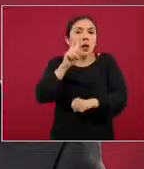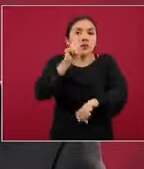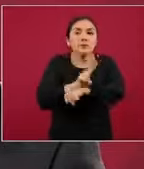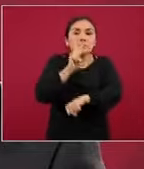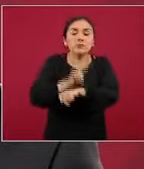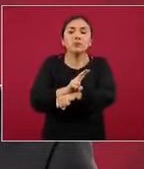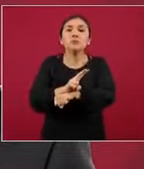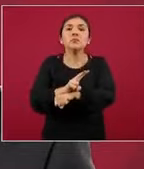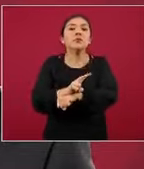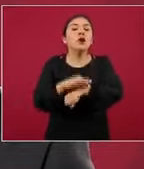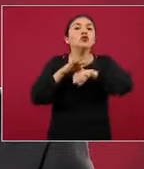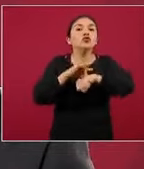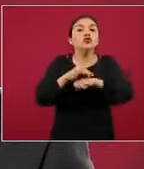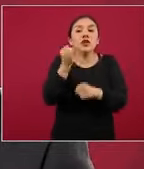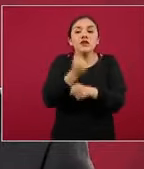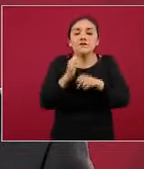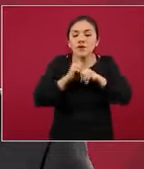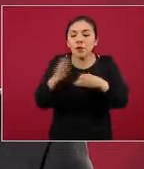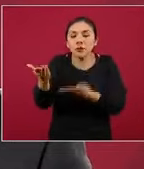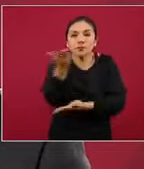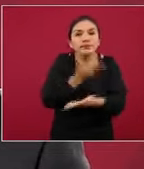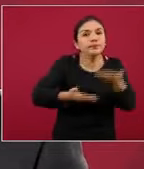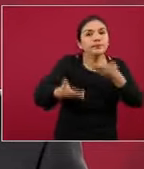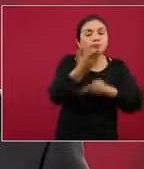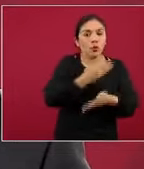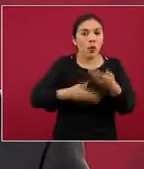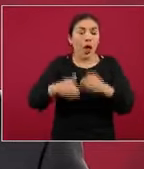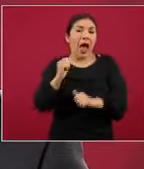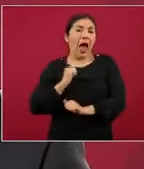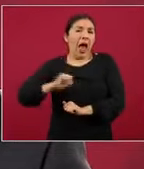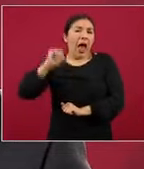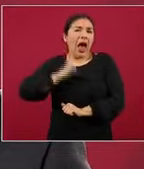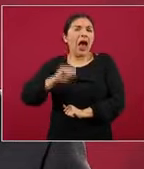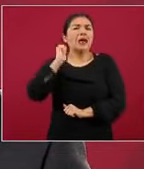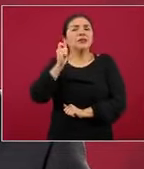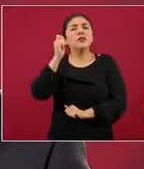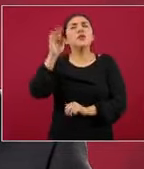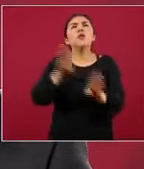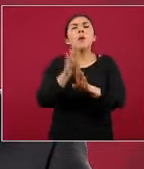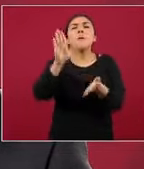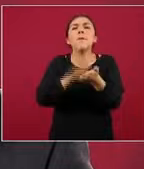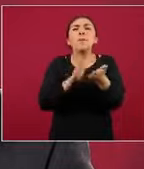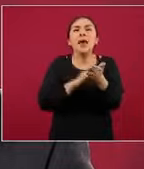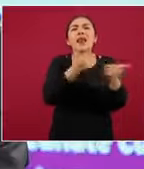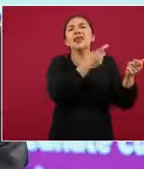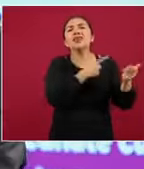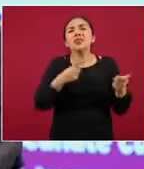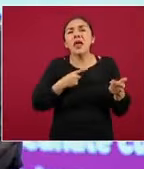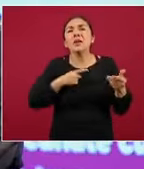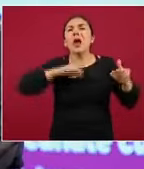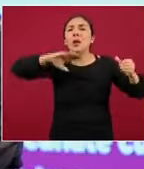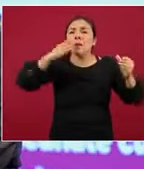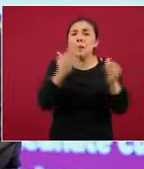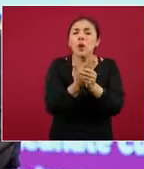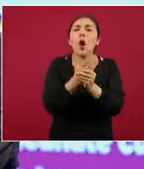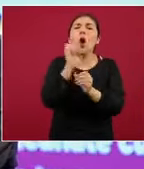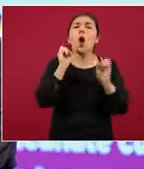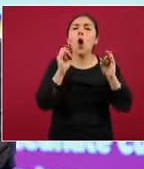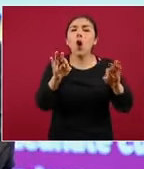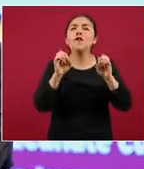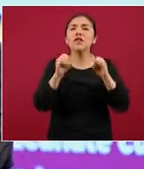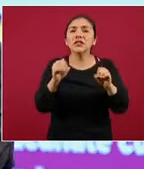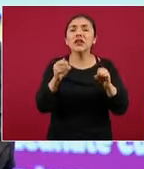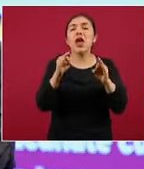compartir información todos los niveles. Antiguamente eran transacciones de papel y entonces se tenían que integrar en oficinas